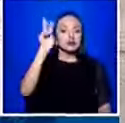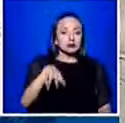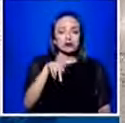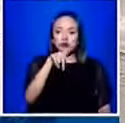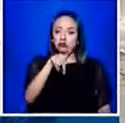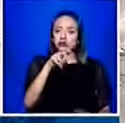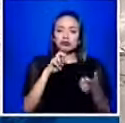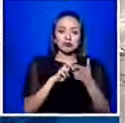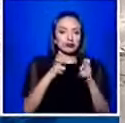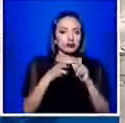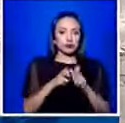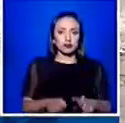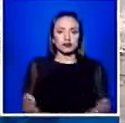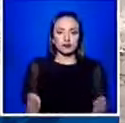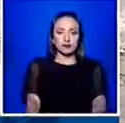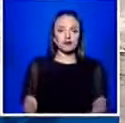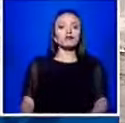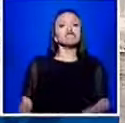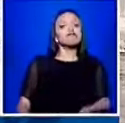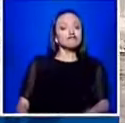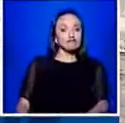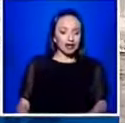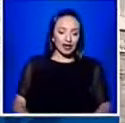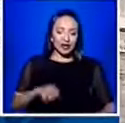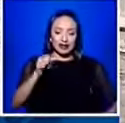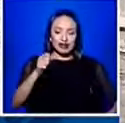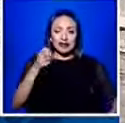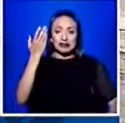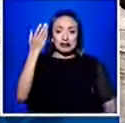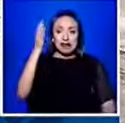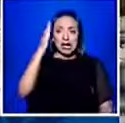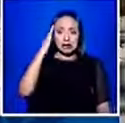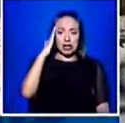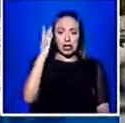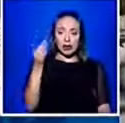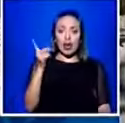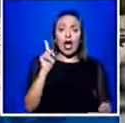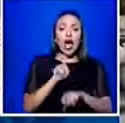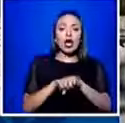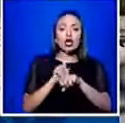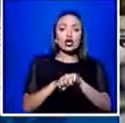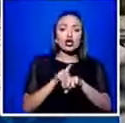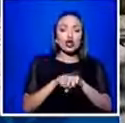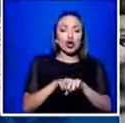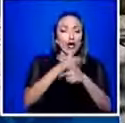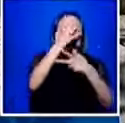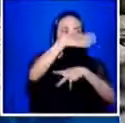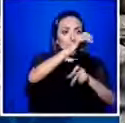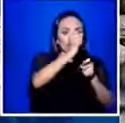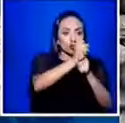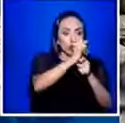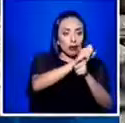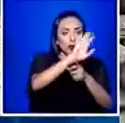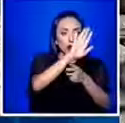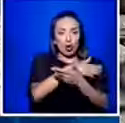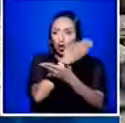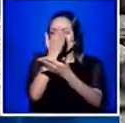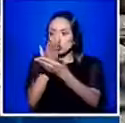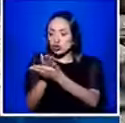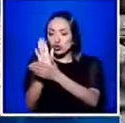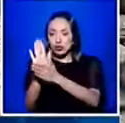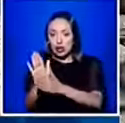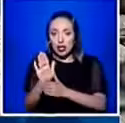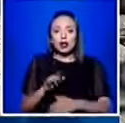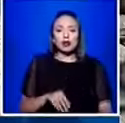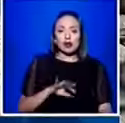interceptados y atracados. Es bastante preocupante porque ya se sabe igualmente las horas que llegan la gente del trabajo, los estudiantes, ya están en los